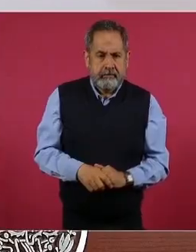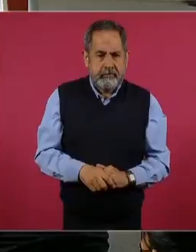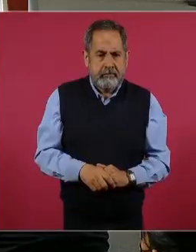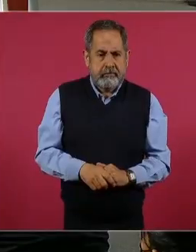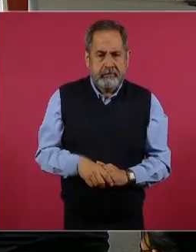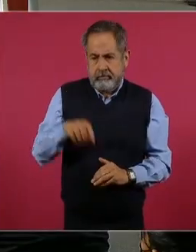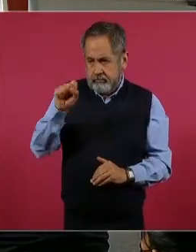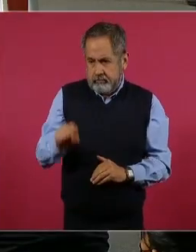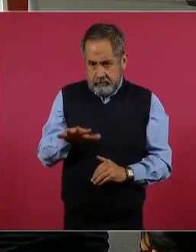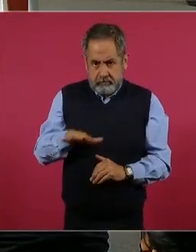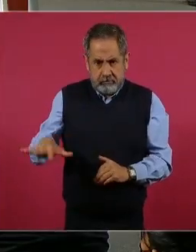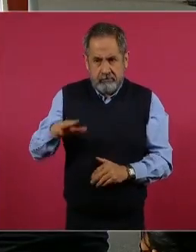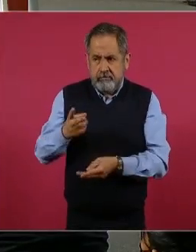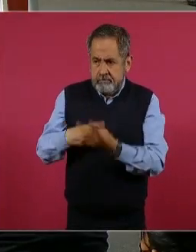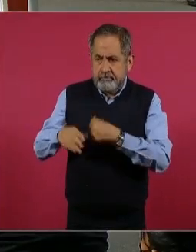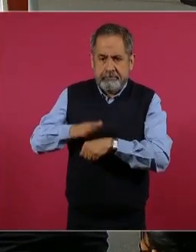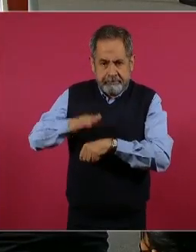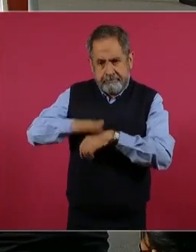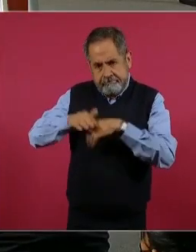el sureste va a seguir